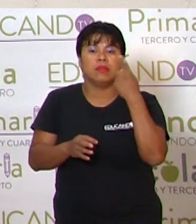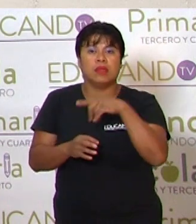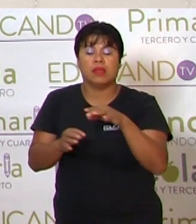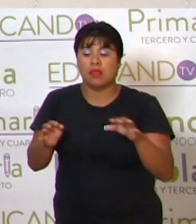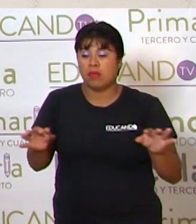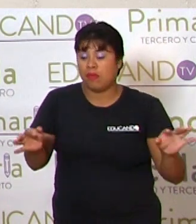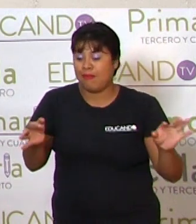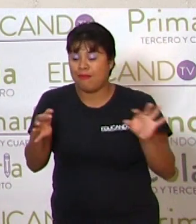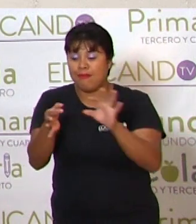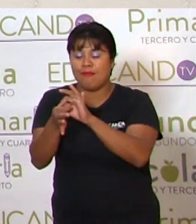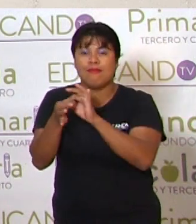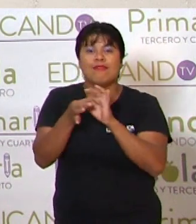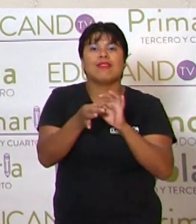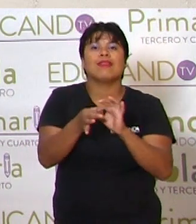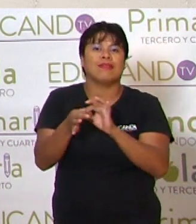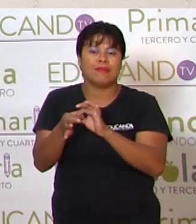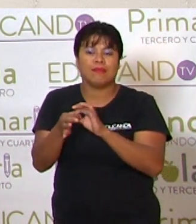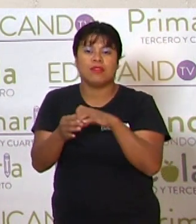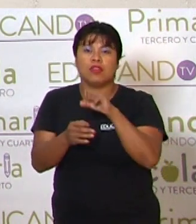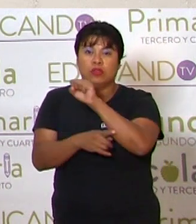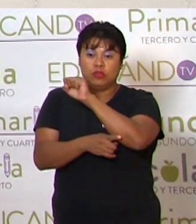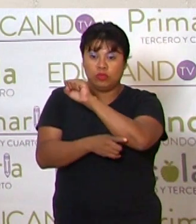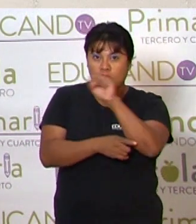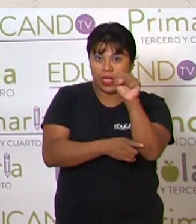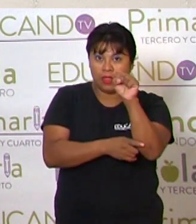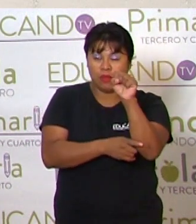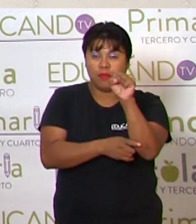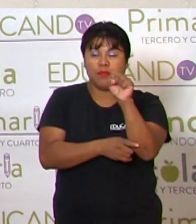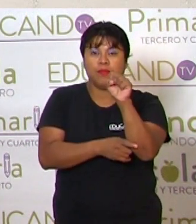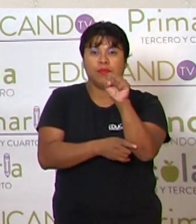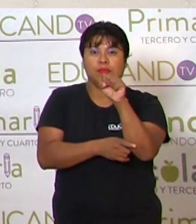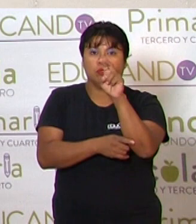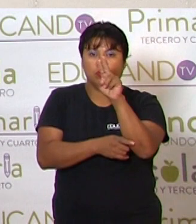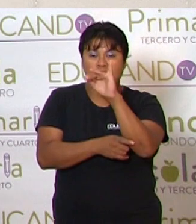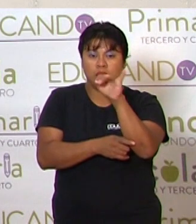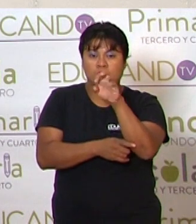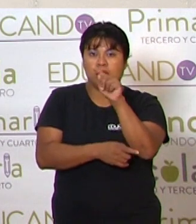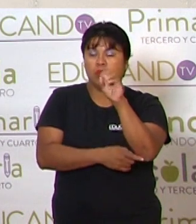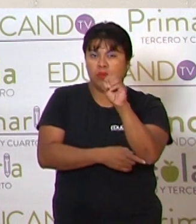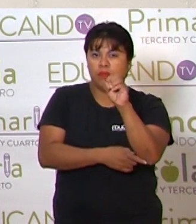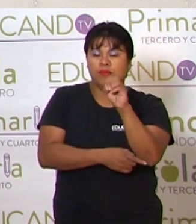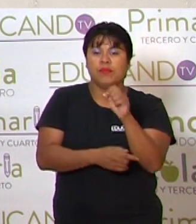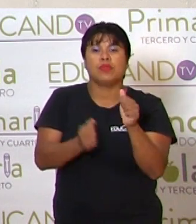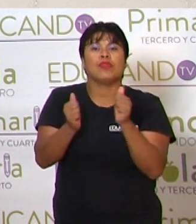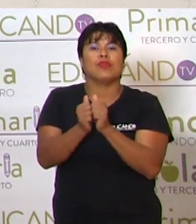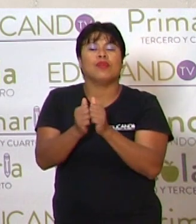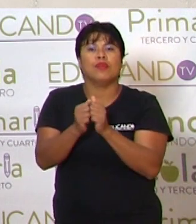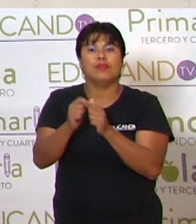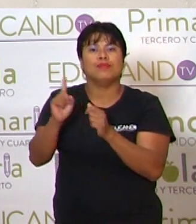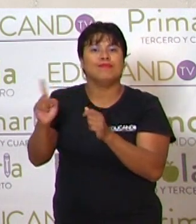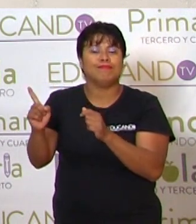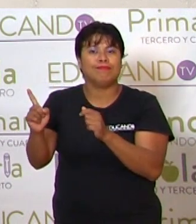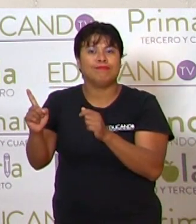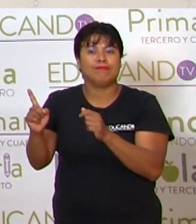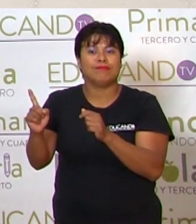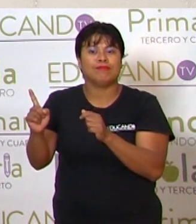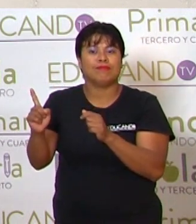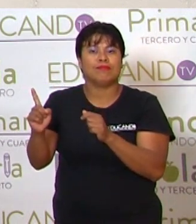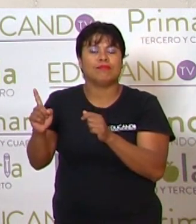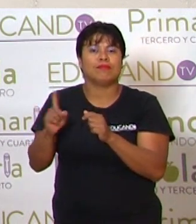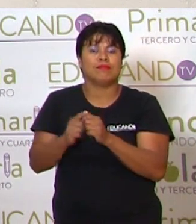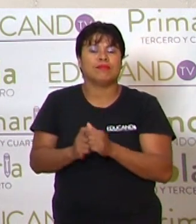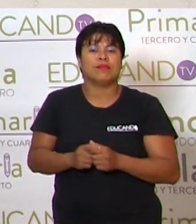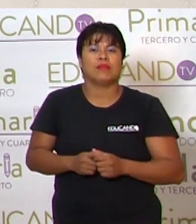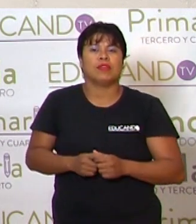a unir el sujeto, bien, con